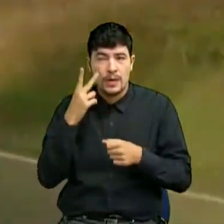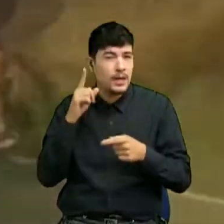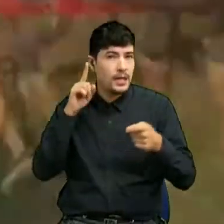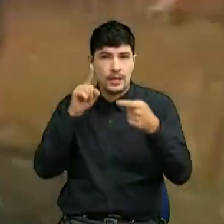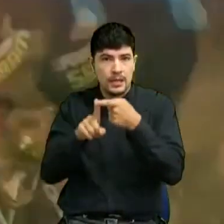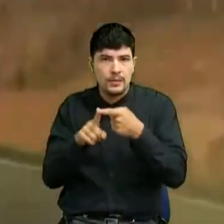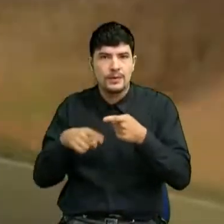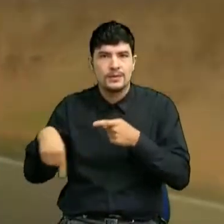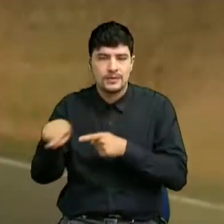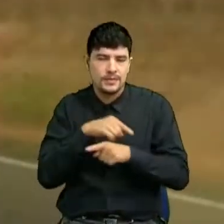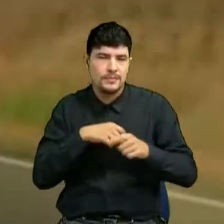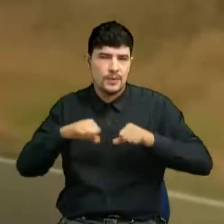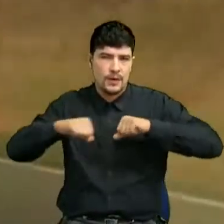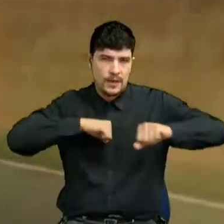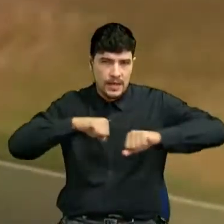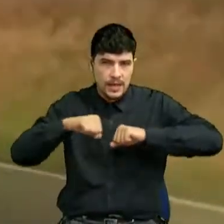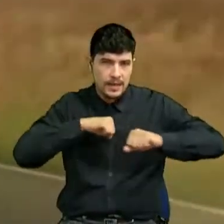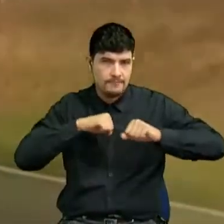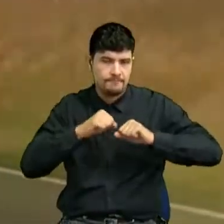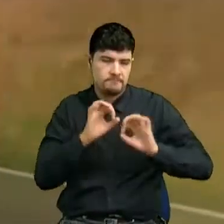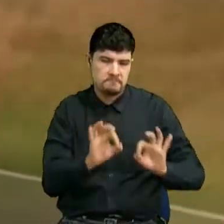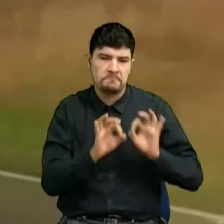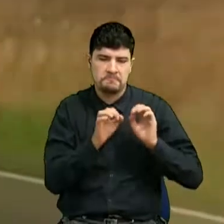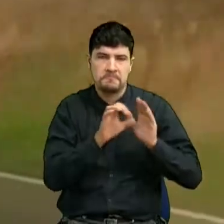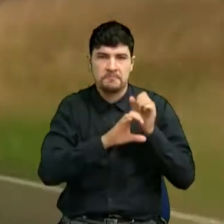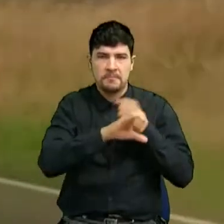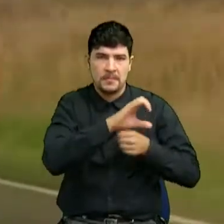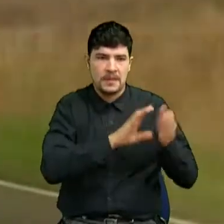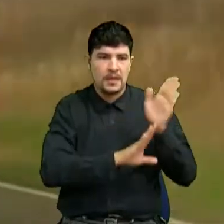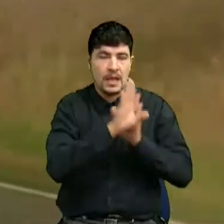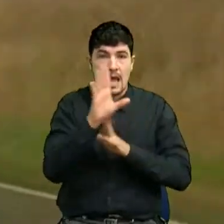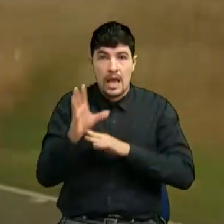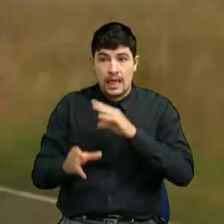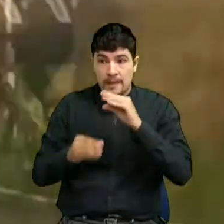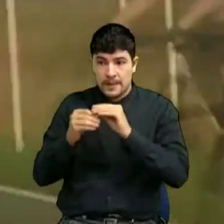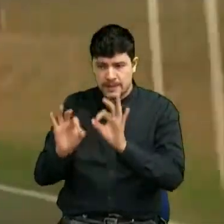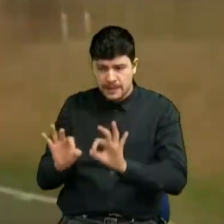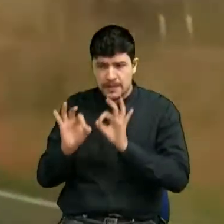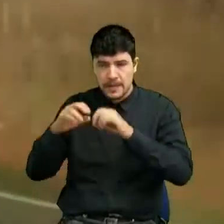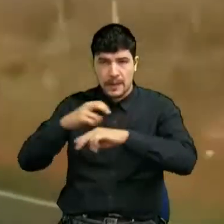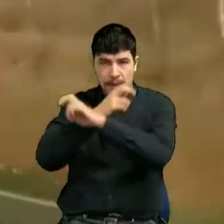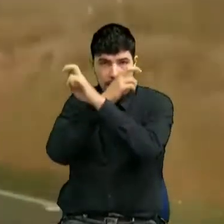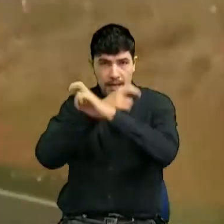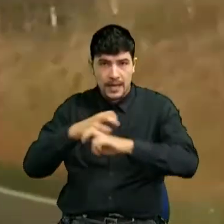soluciones de movilidad en la ciudad y finalmente la habilitación de parqueaderos para los biciusuarios.